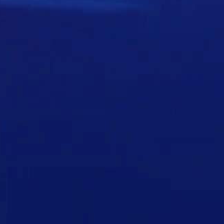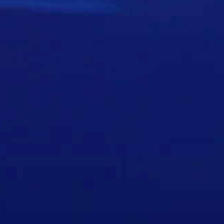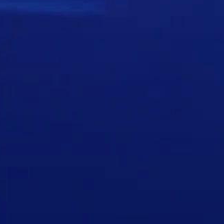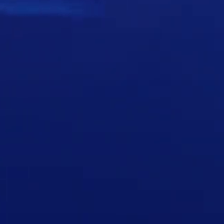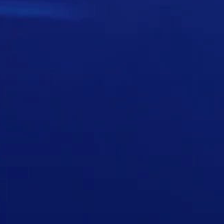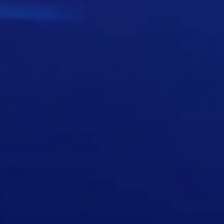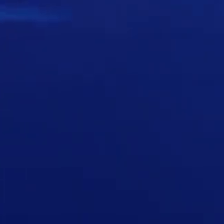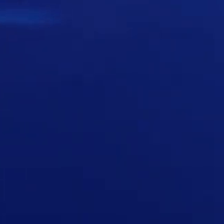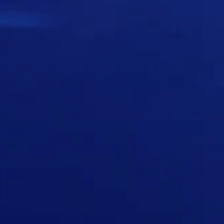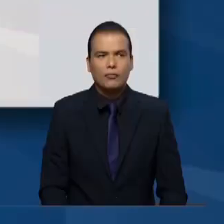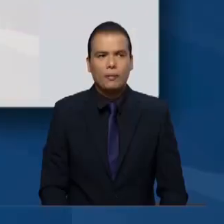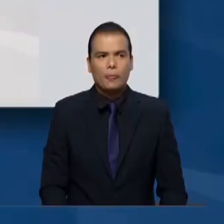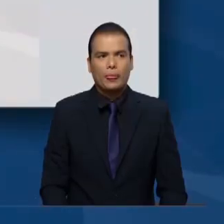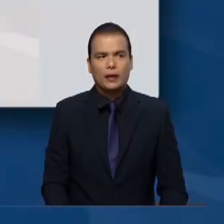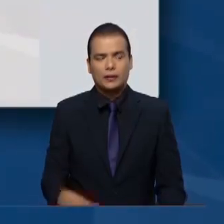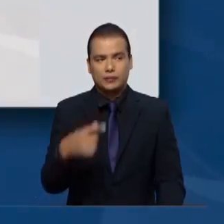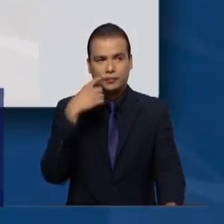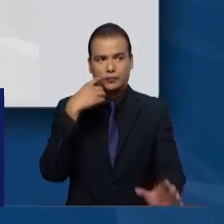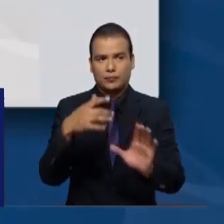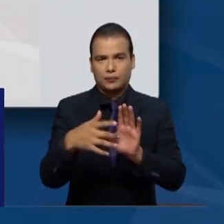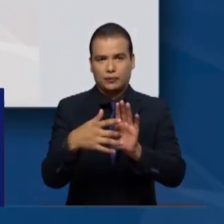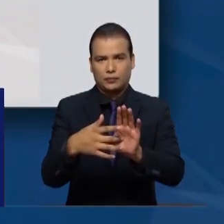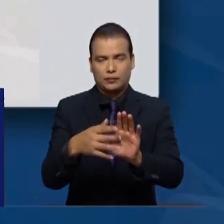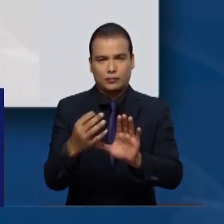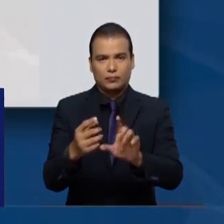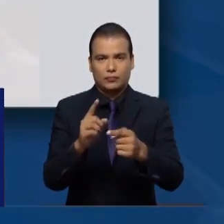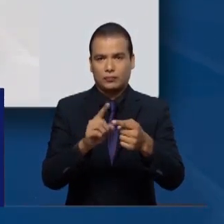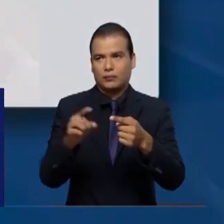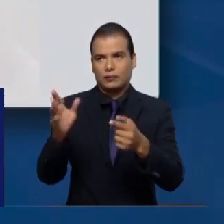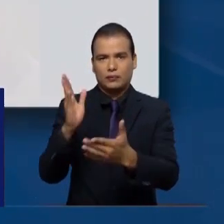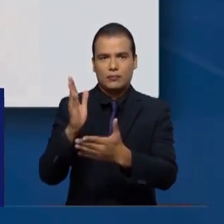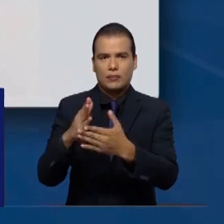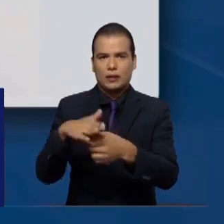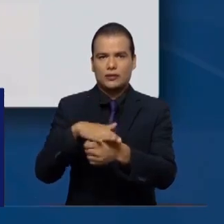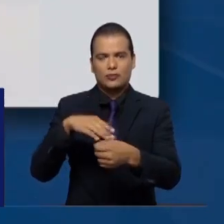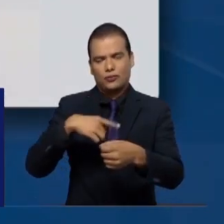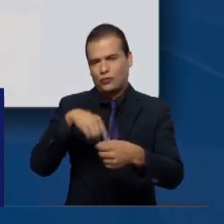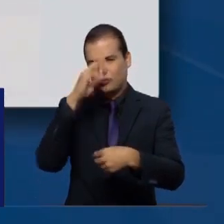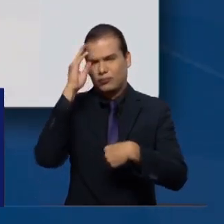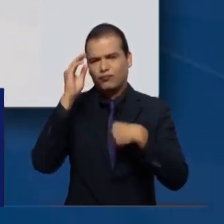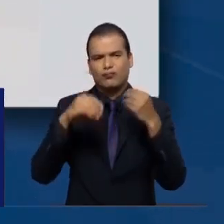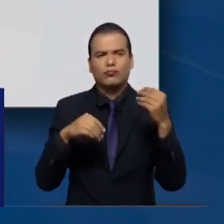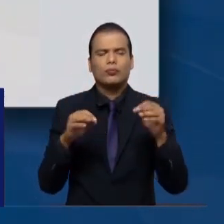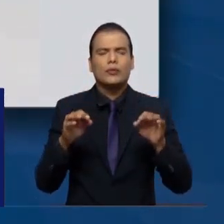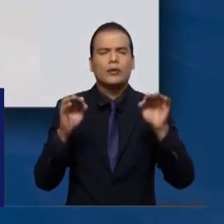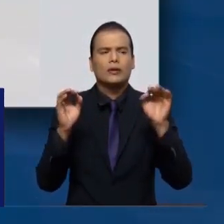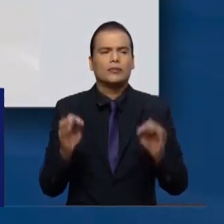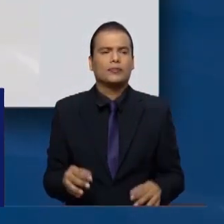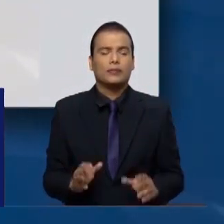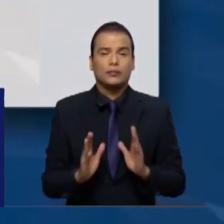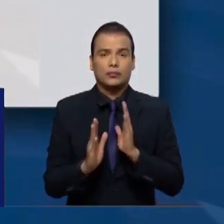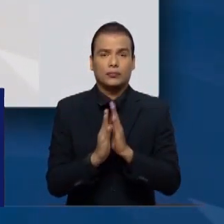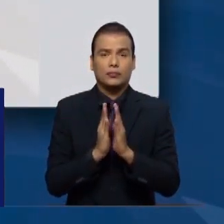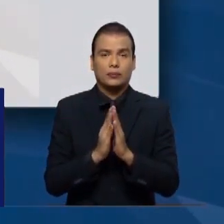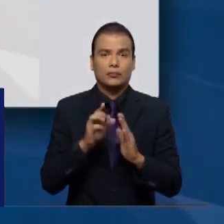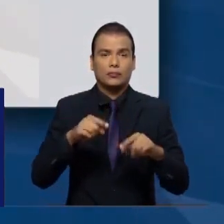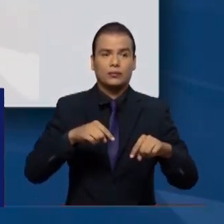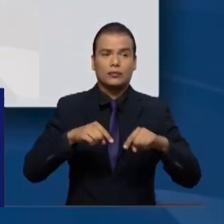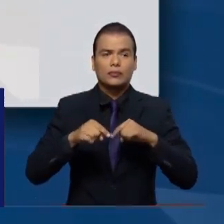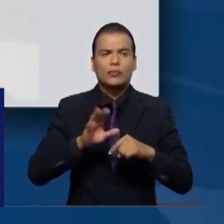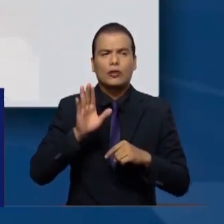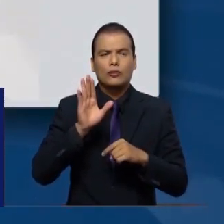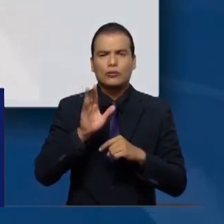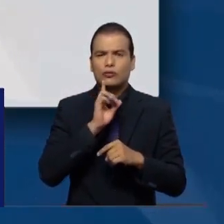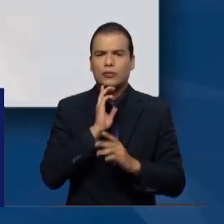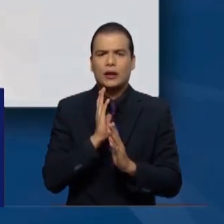Bueno, primero rechazar este hecho, un hecho pues lamentable. Inicialmente los informes de las autoridades de detonación